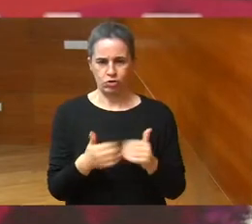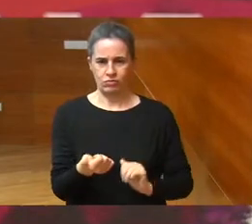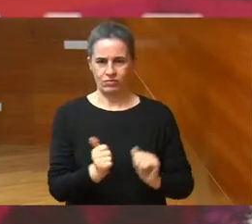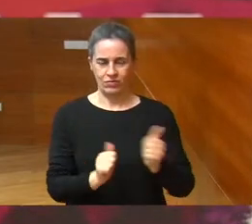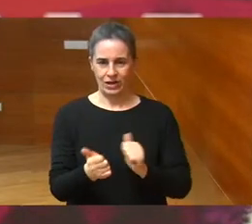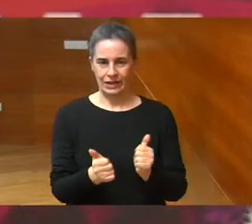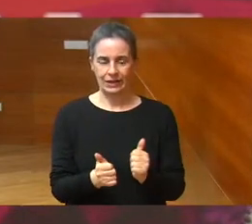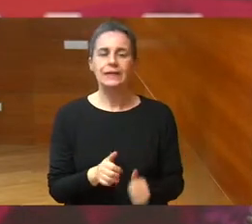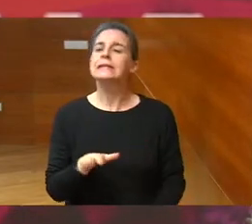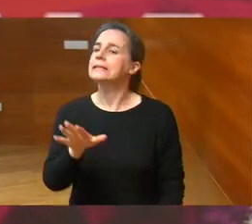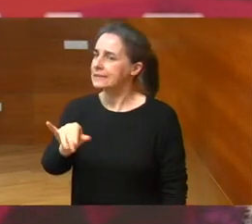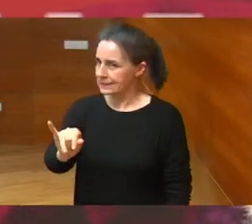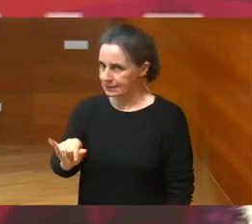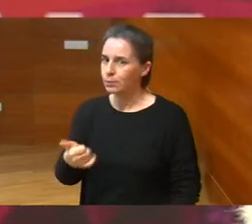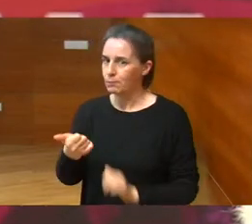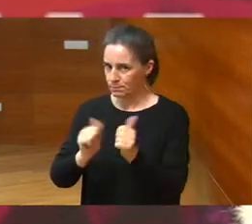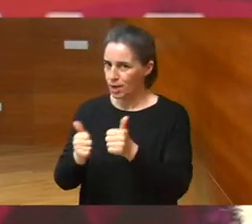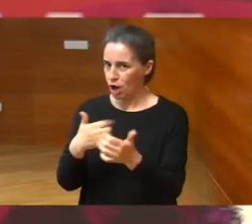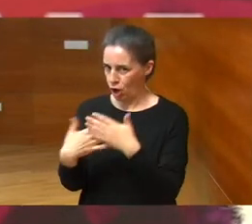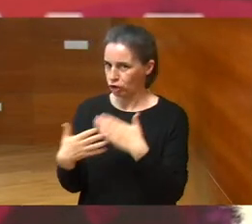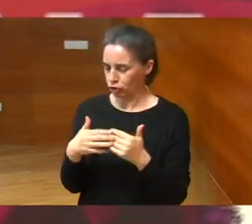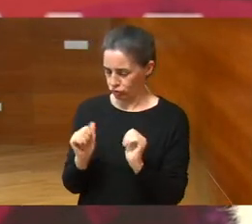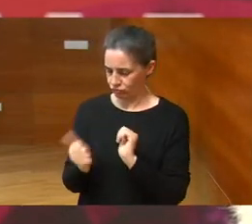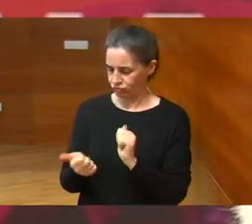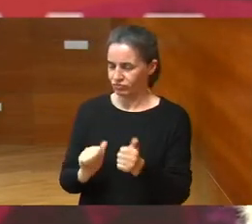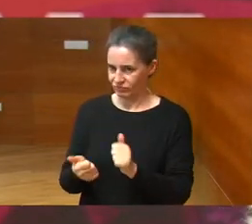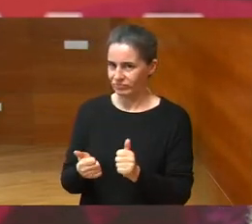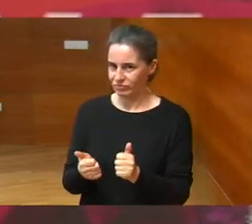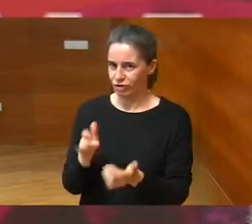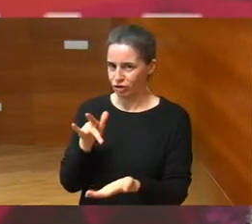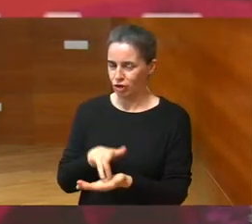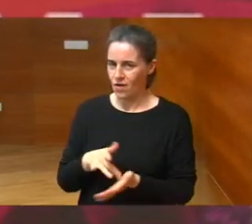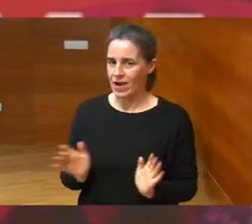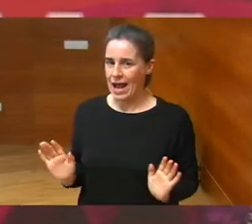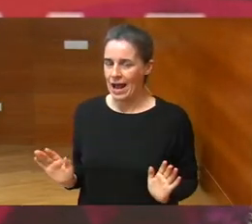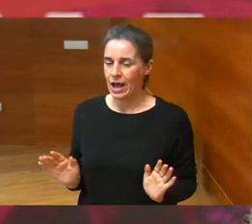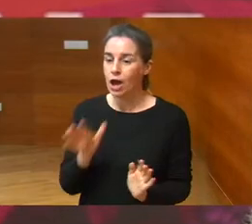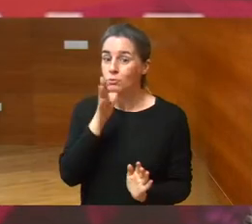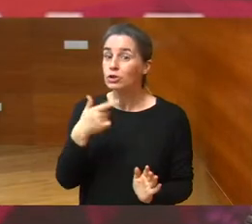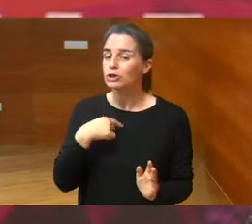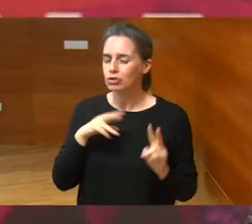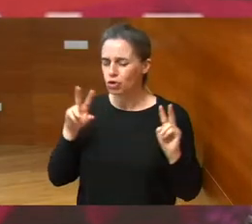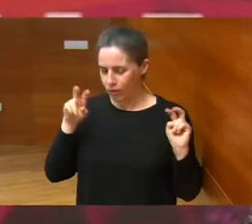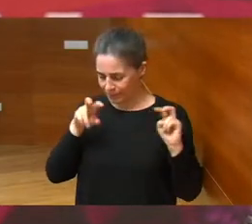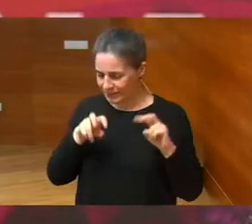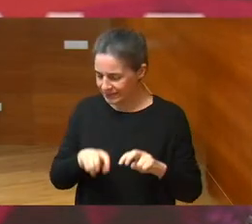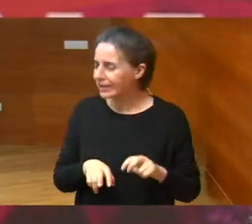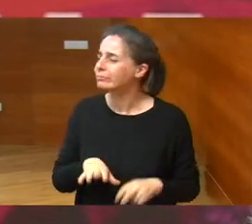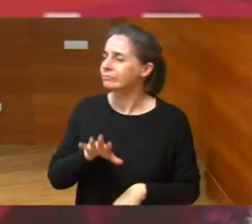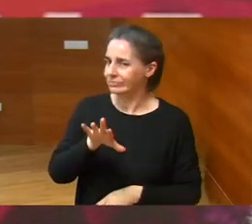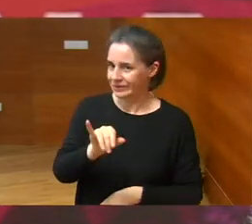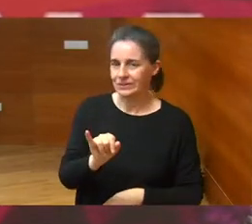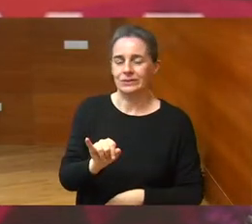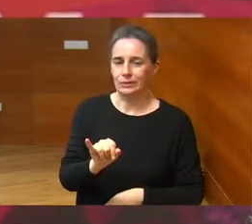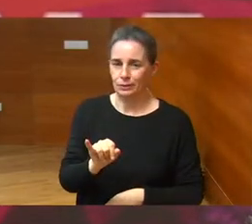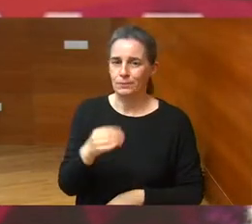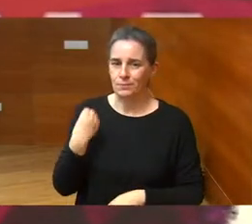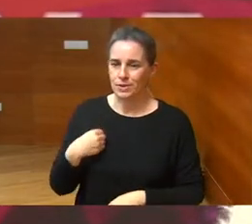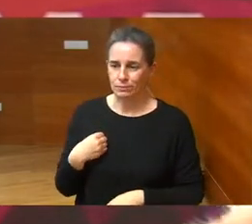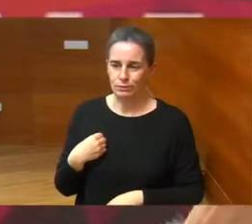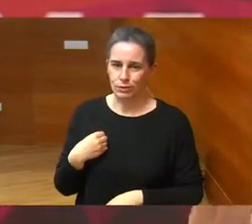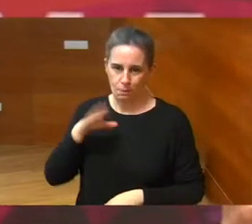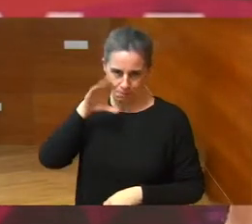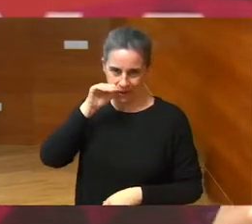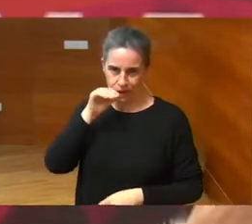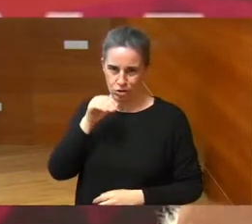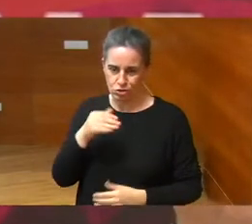si esto os comentéis O sea indaguéis sí sí pilotaba